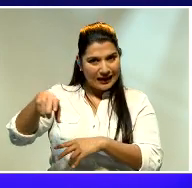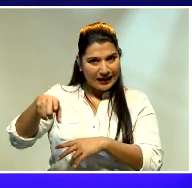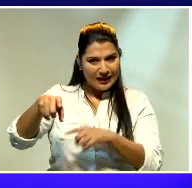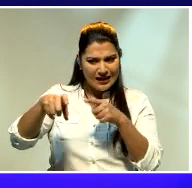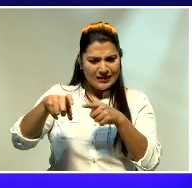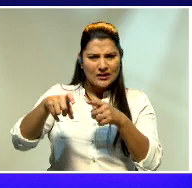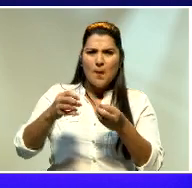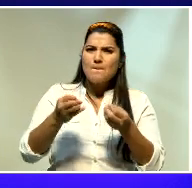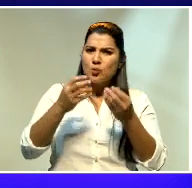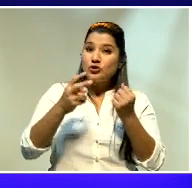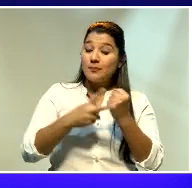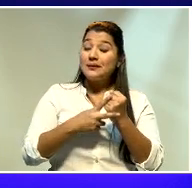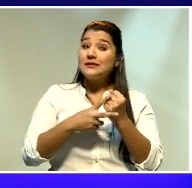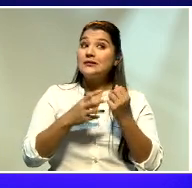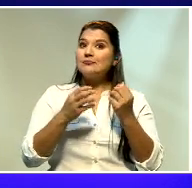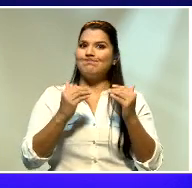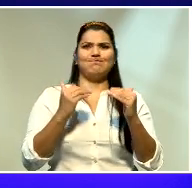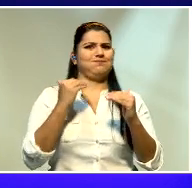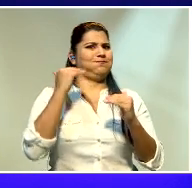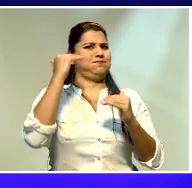son calificadas como abusivas.